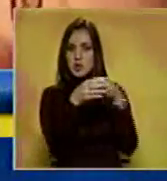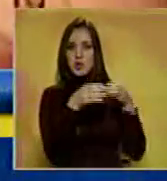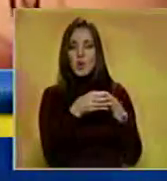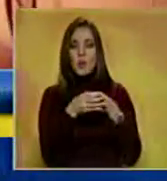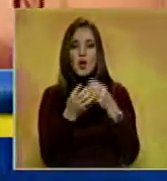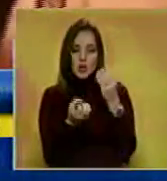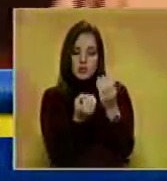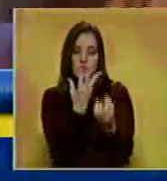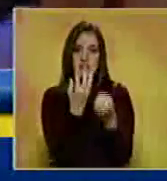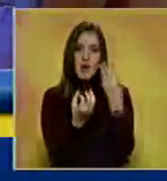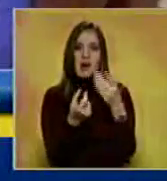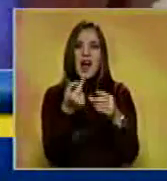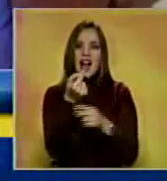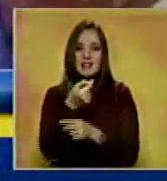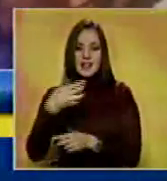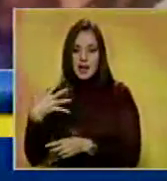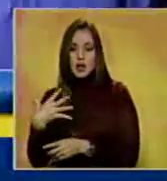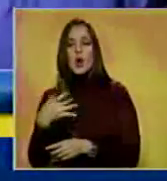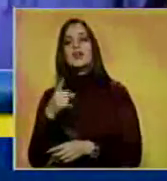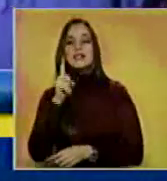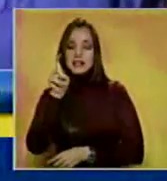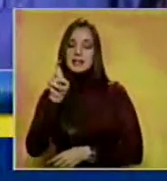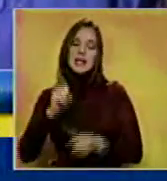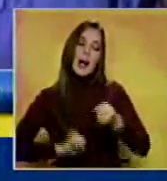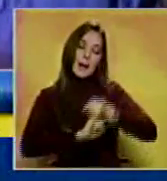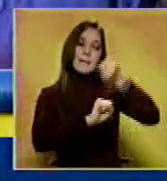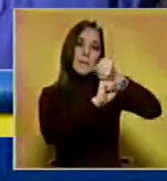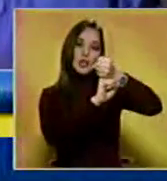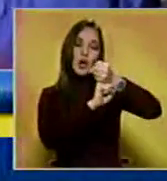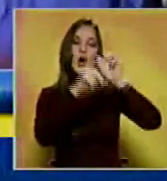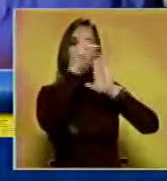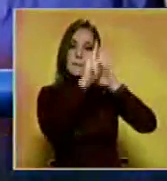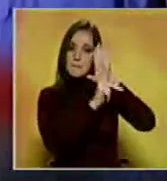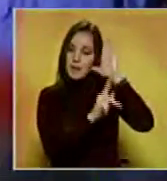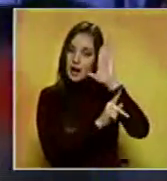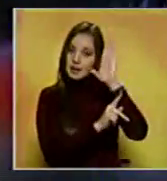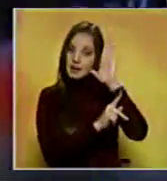arroz se recibirán apoyo integral a través de un plan promovido por el ejecutivo nacional